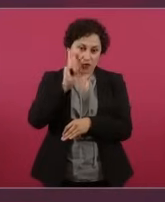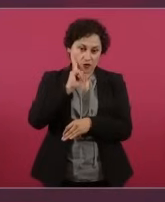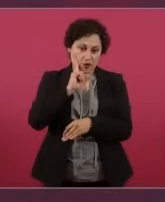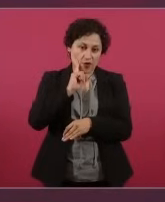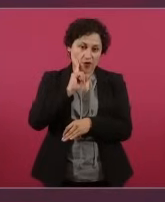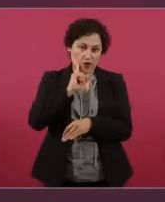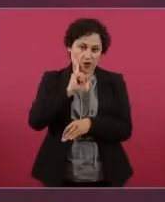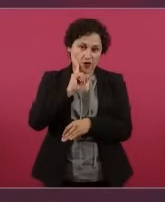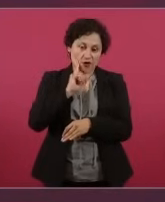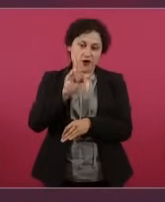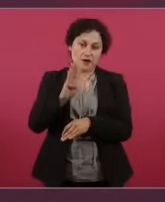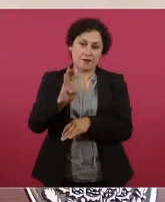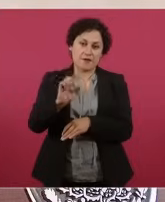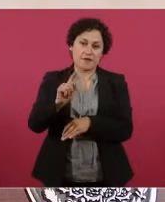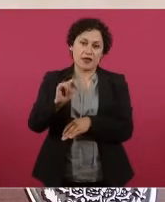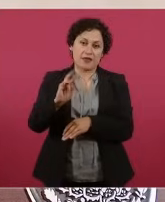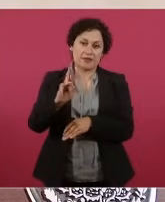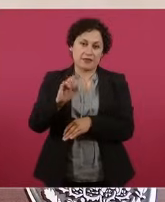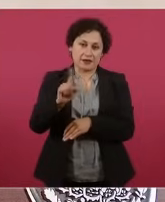Beatriz.